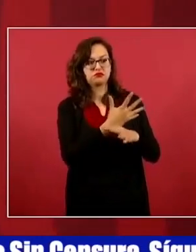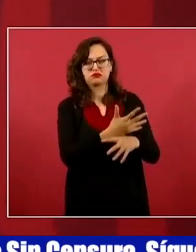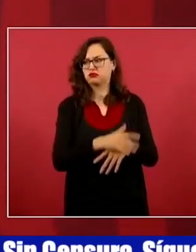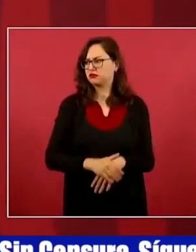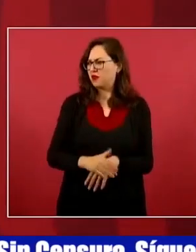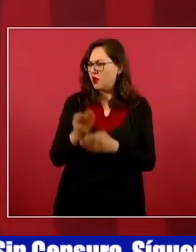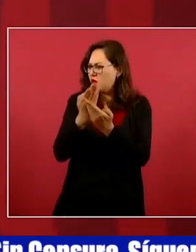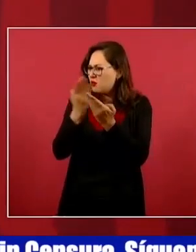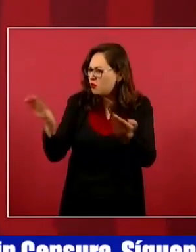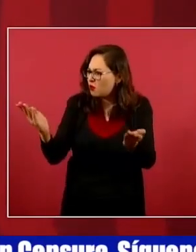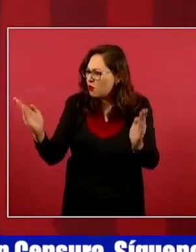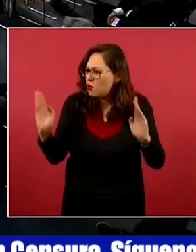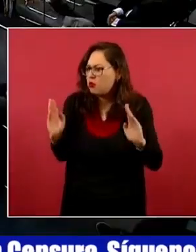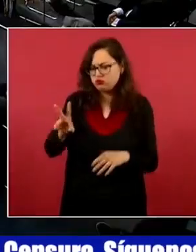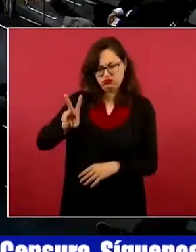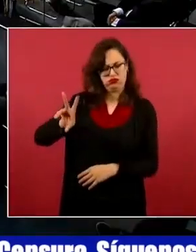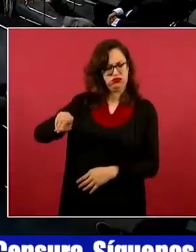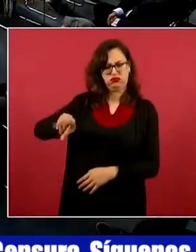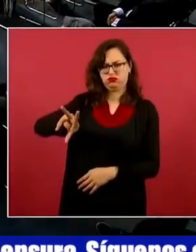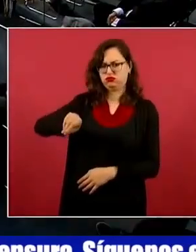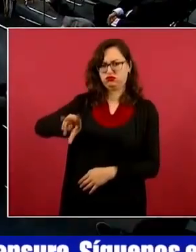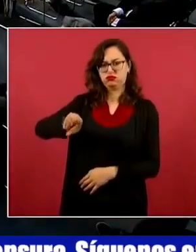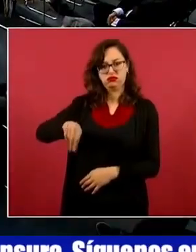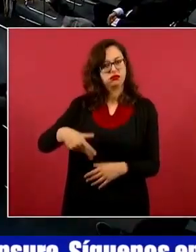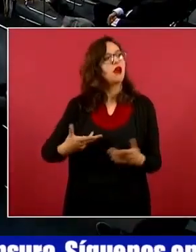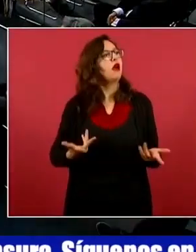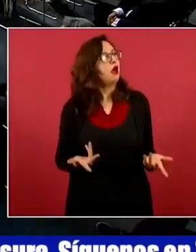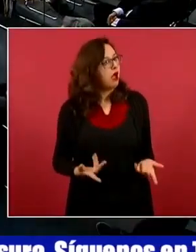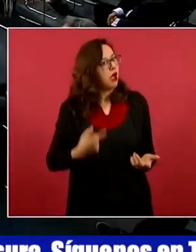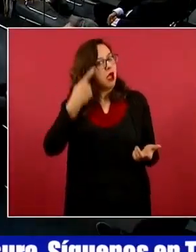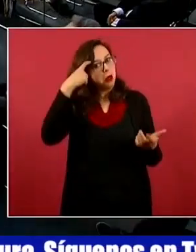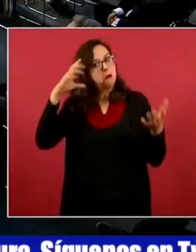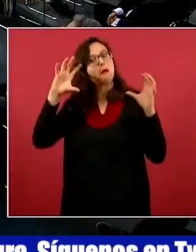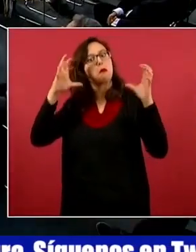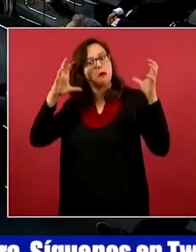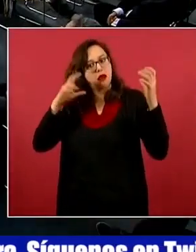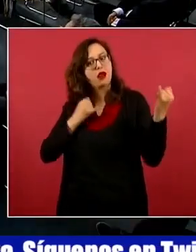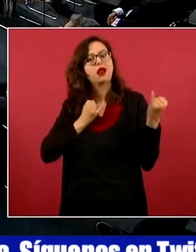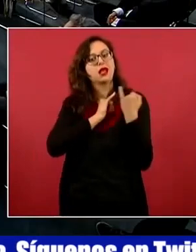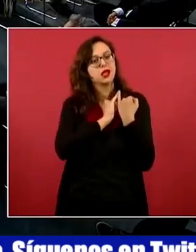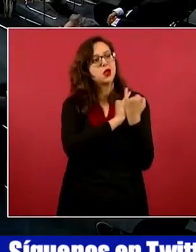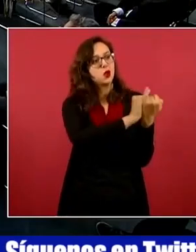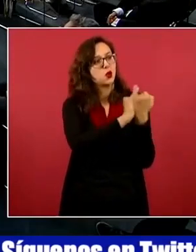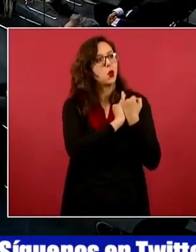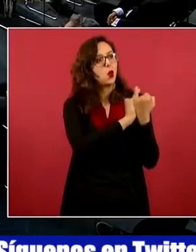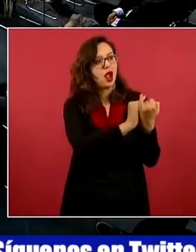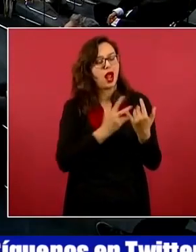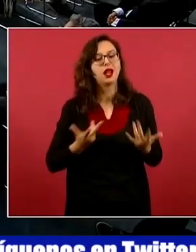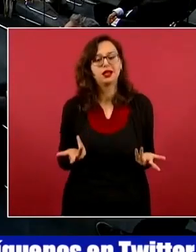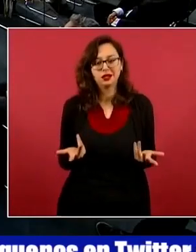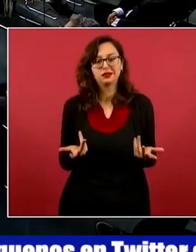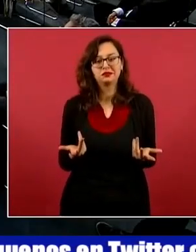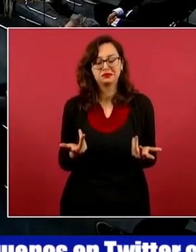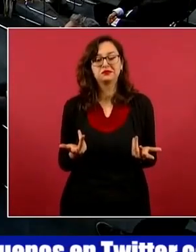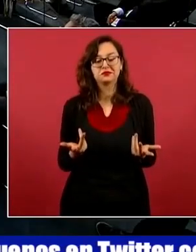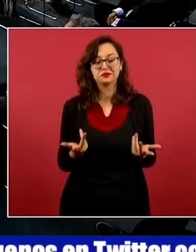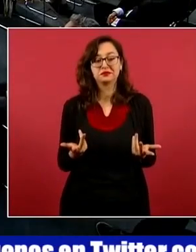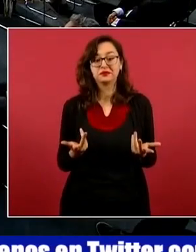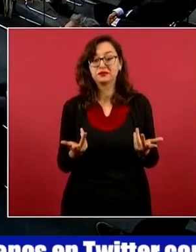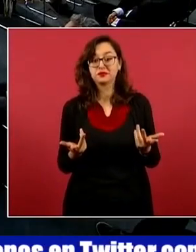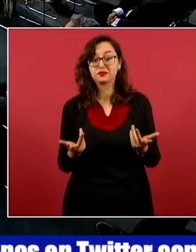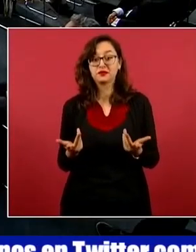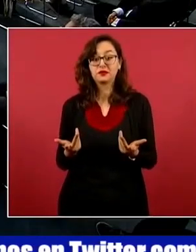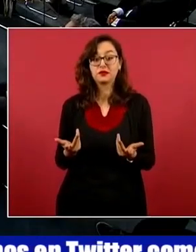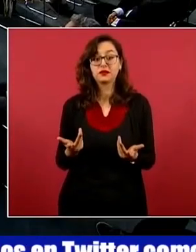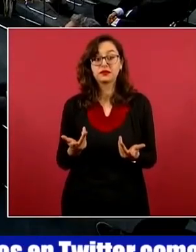va a construir muro, y es el único de los últimos tiempos, porque tenían como